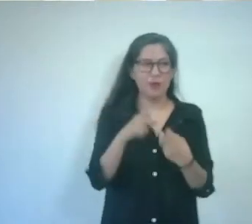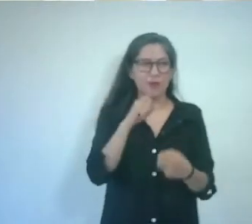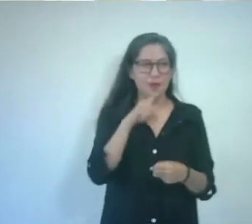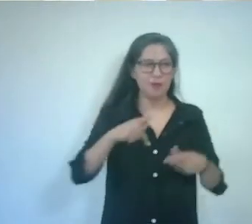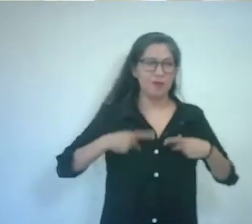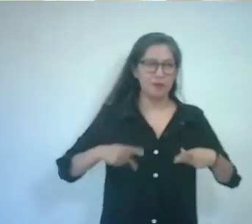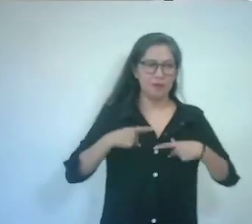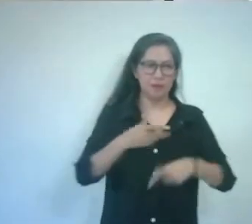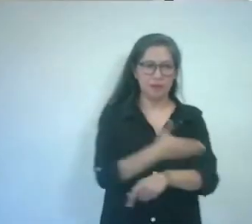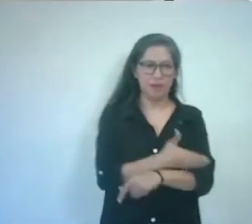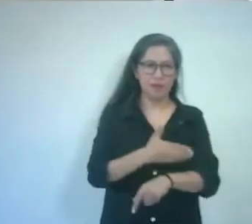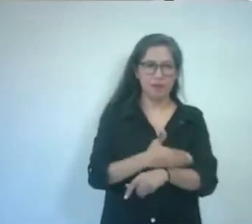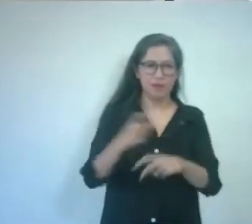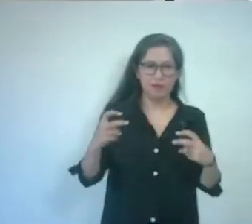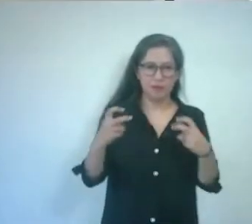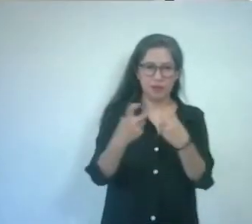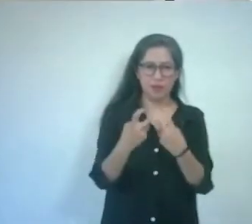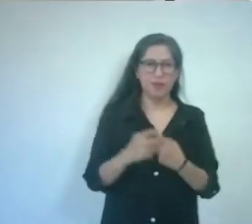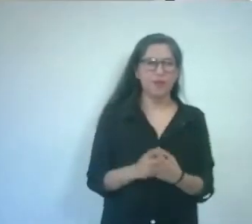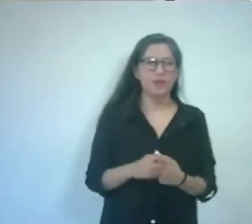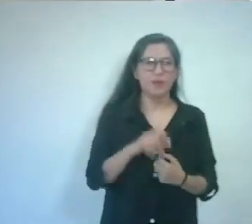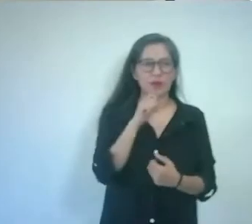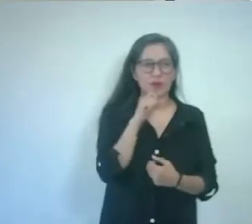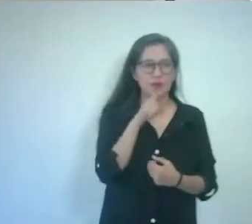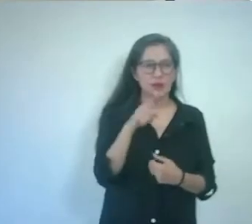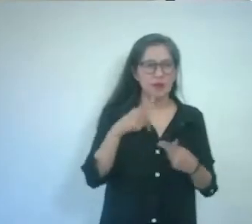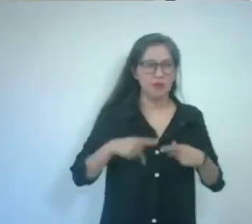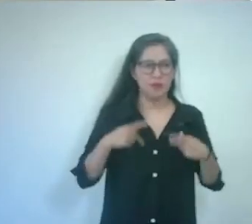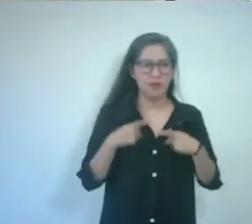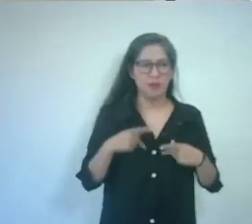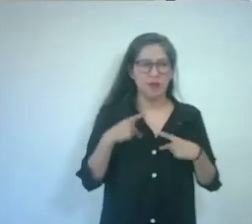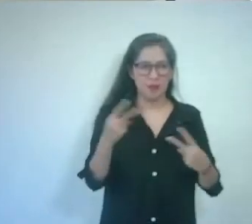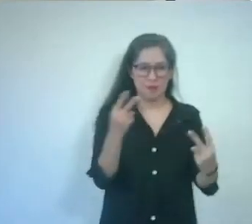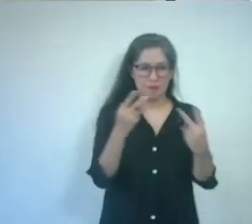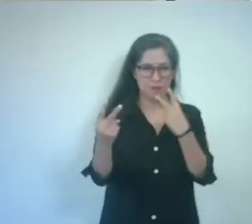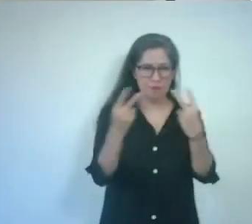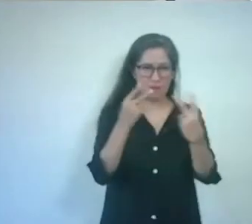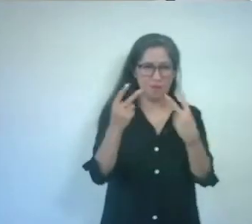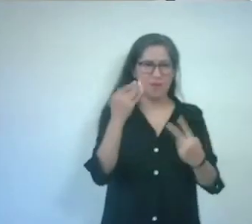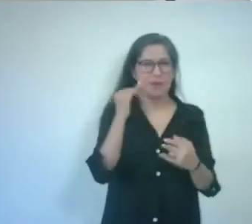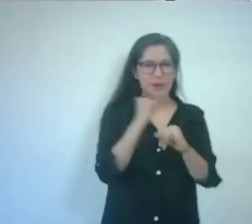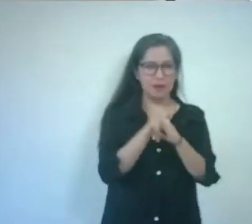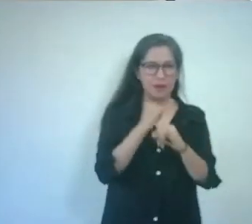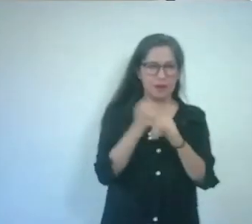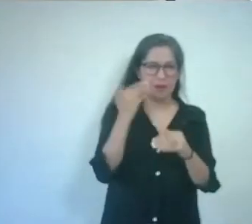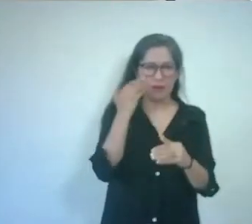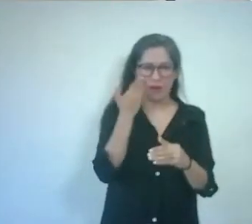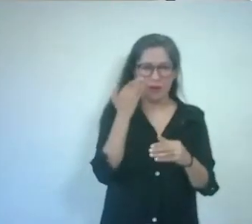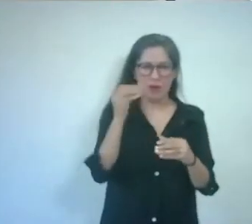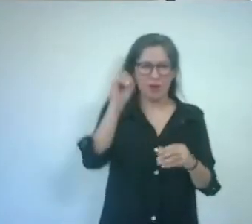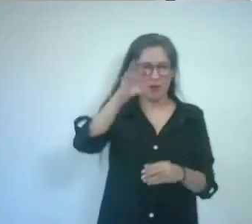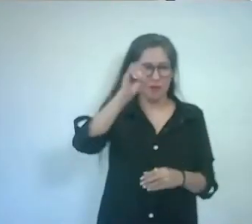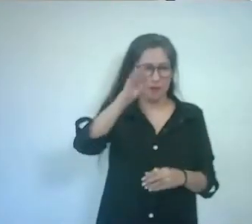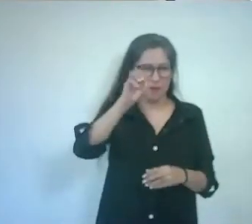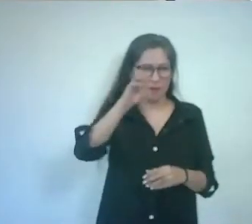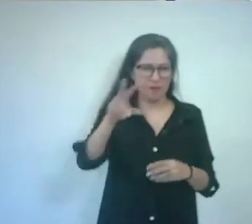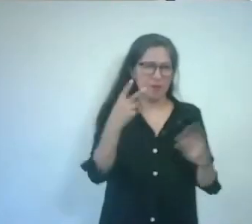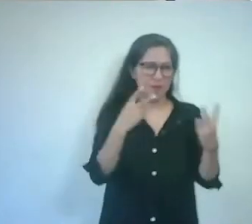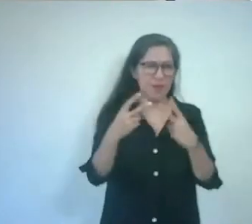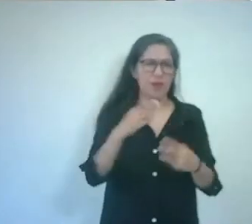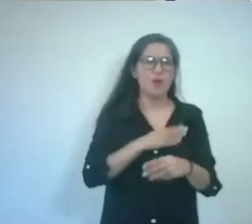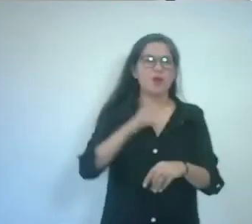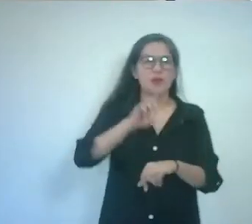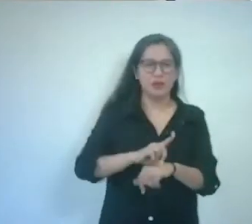acompañan en el público, a las personas que ya están siguiéndonos en redes sociales a través de la transmisión en vivo. Bueno, buenos